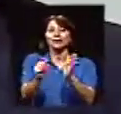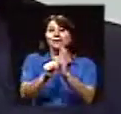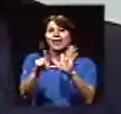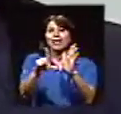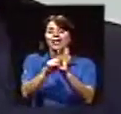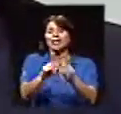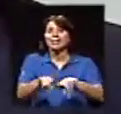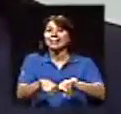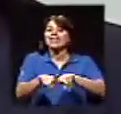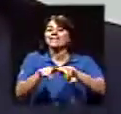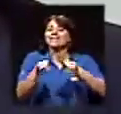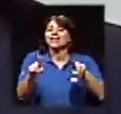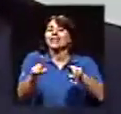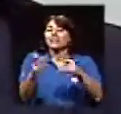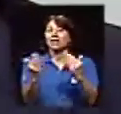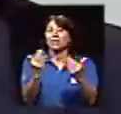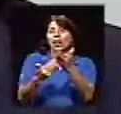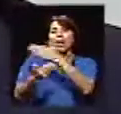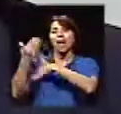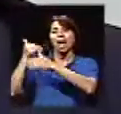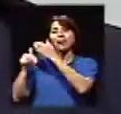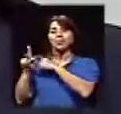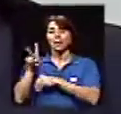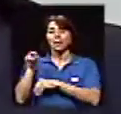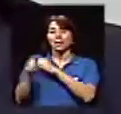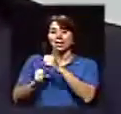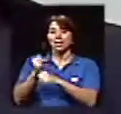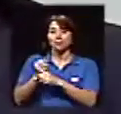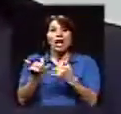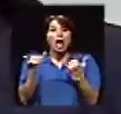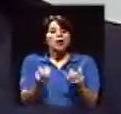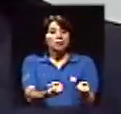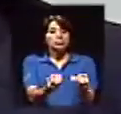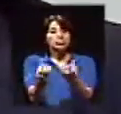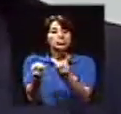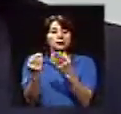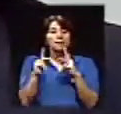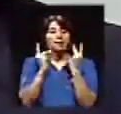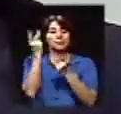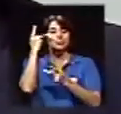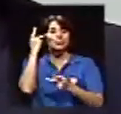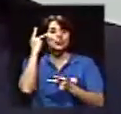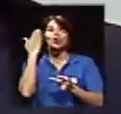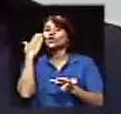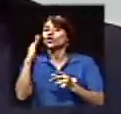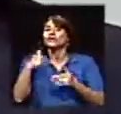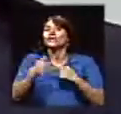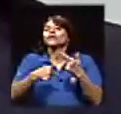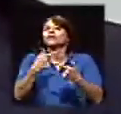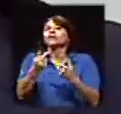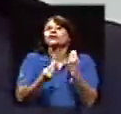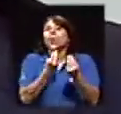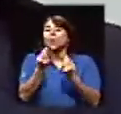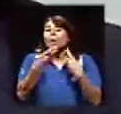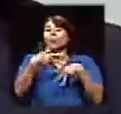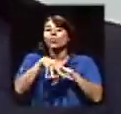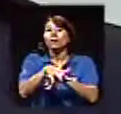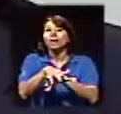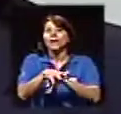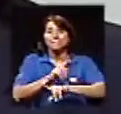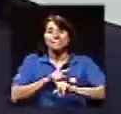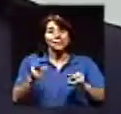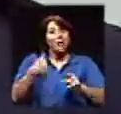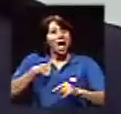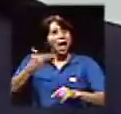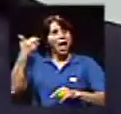ahora multipartidista. No sabemos cuál va a ser la integración final que va a tener, pero yo viví la época del bipartidismo. Pero también va